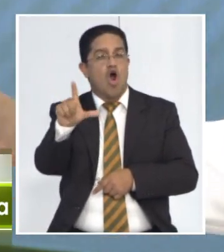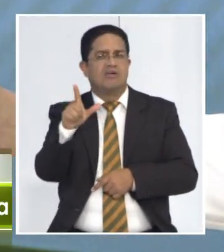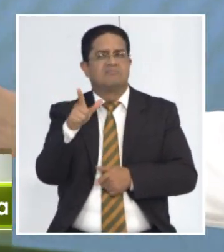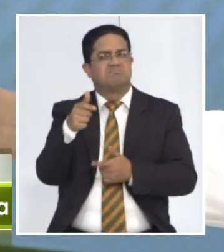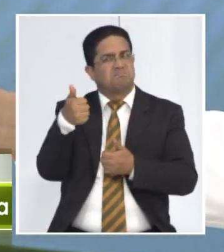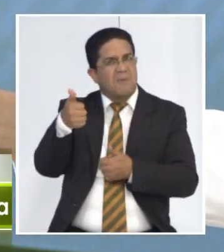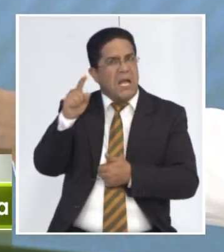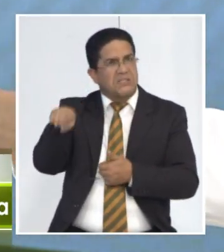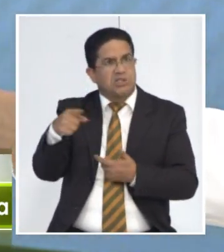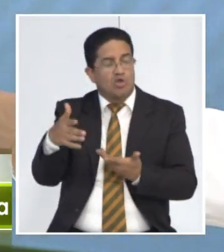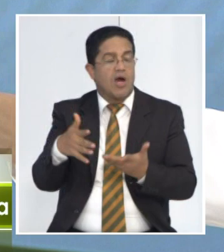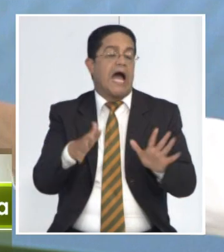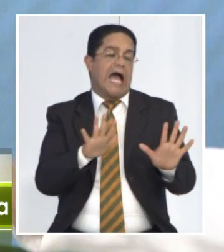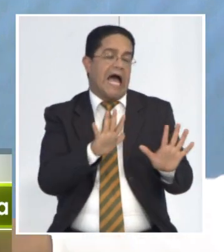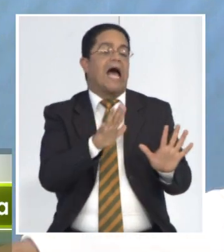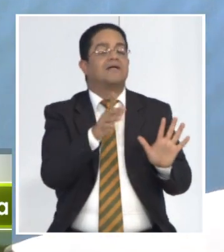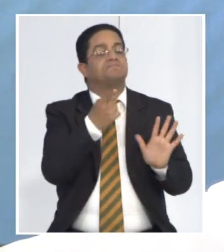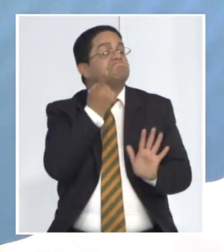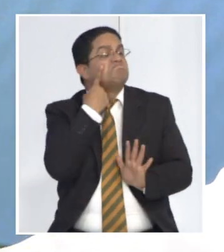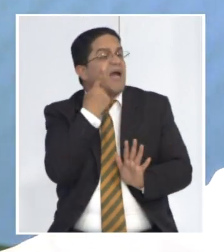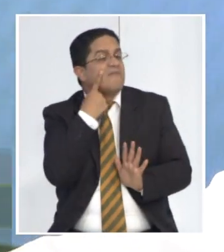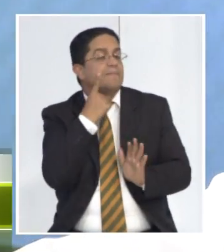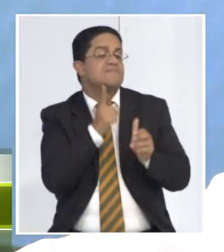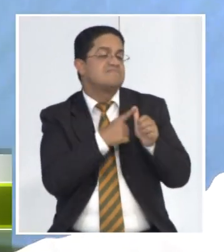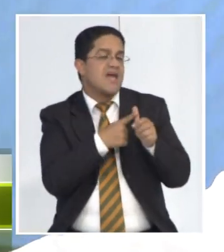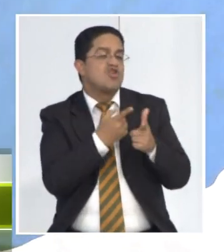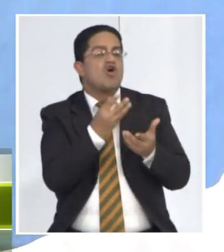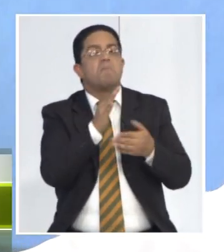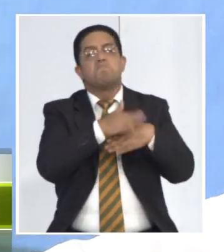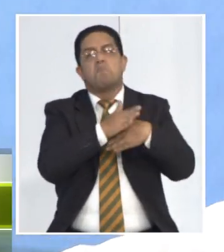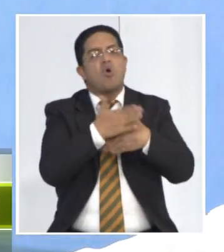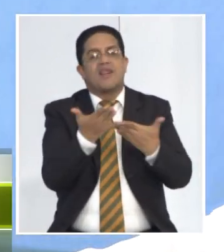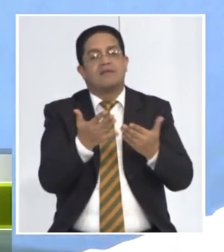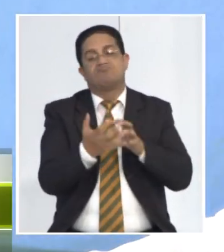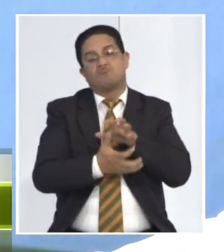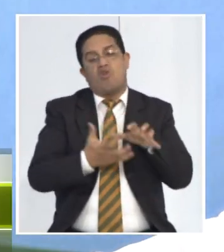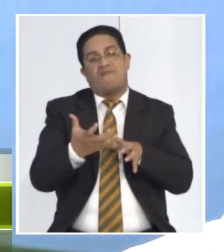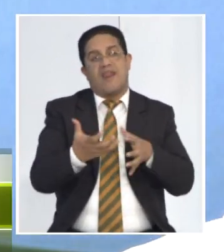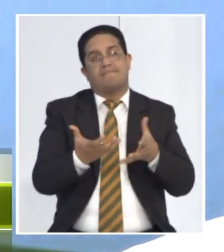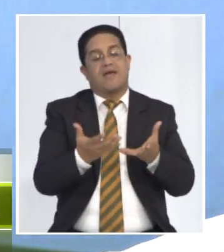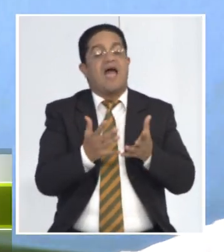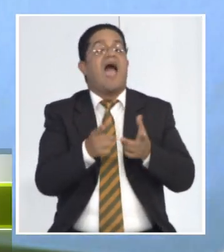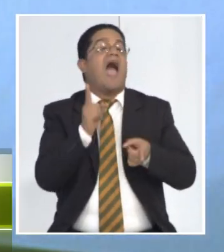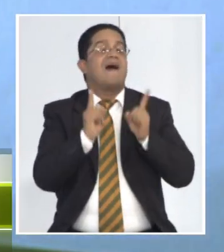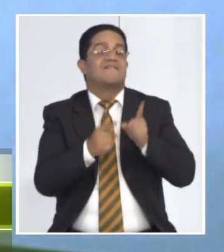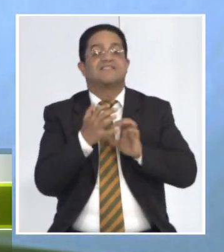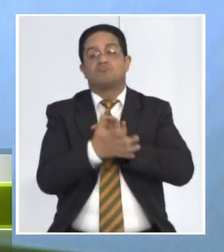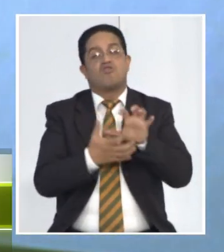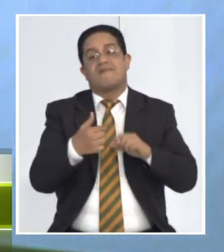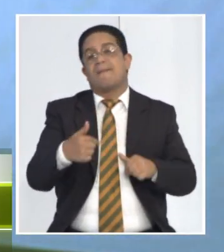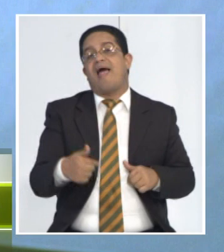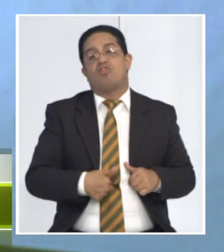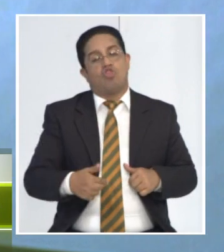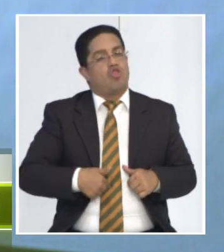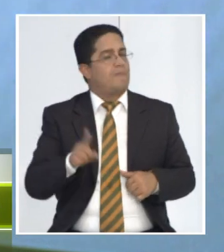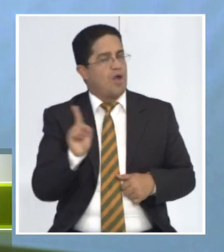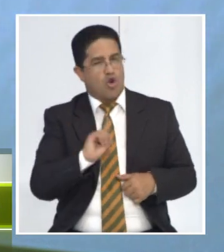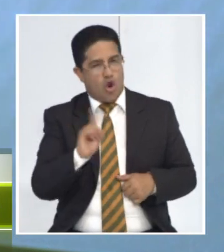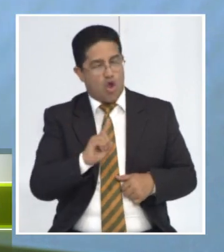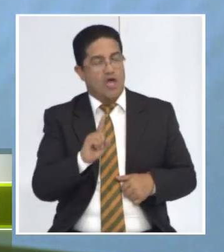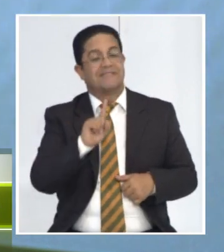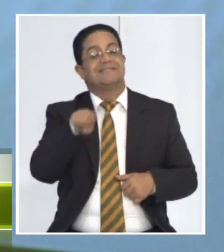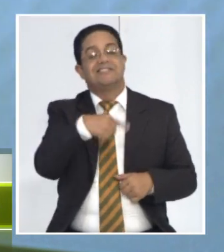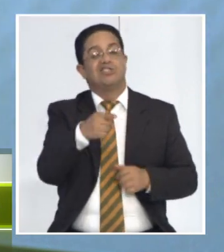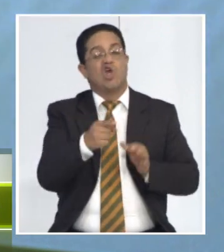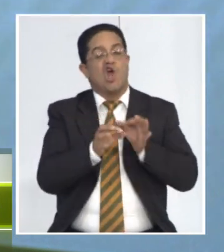omeprazol está bien o mal indicado, porque a veces el problema no es en el estómago, a veces el problema es en el colon. O sea, hay